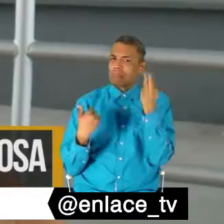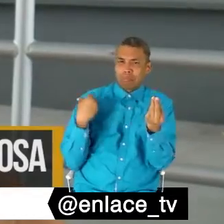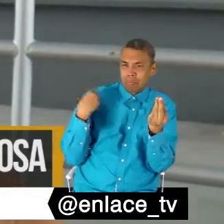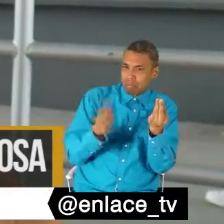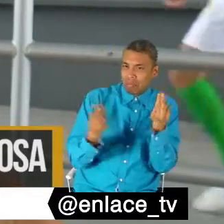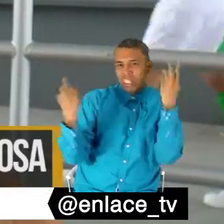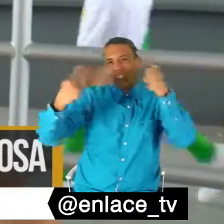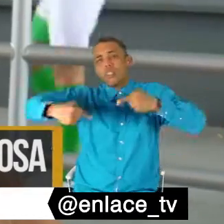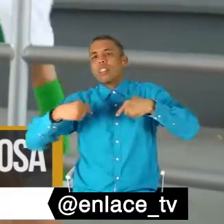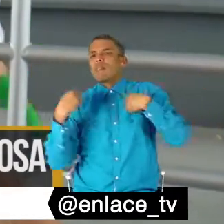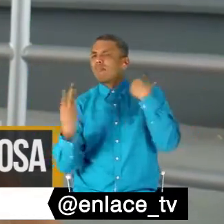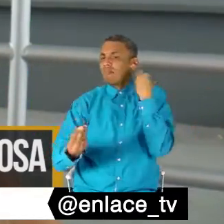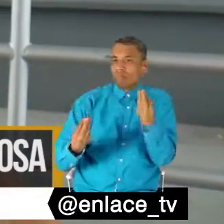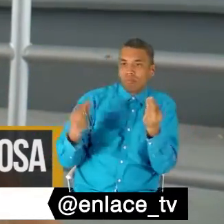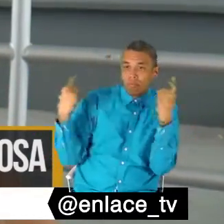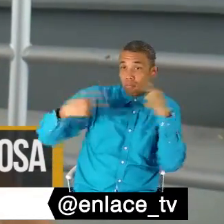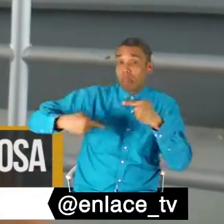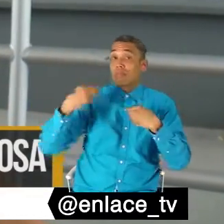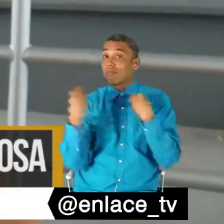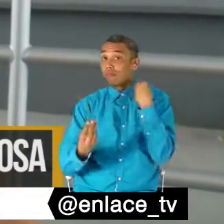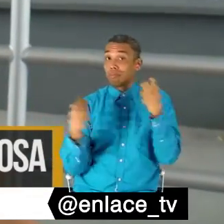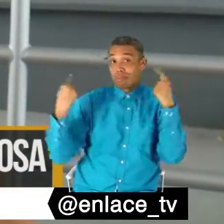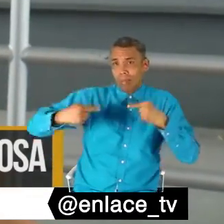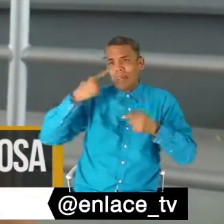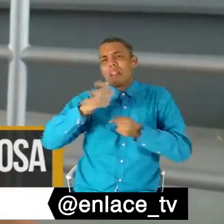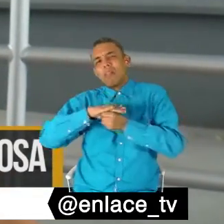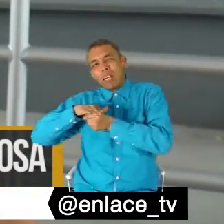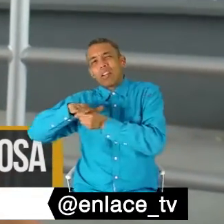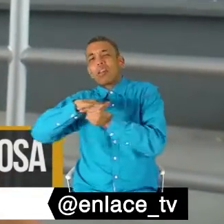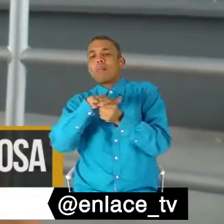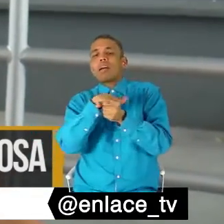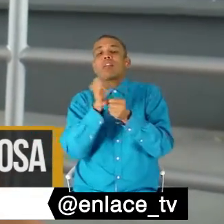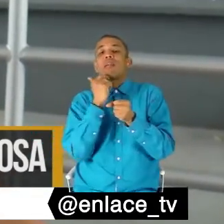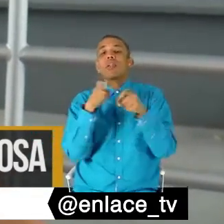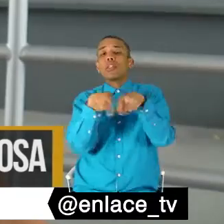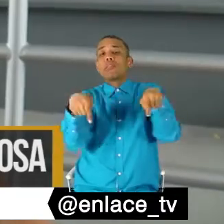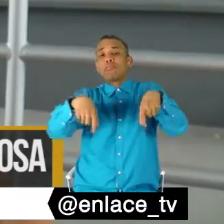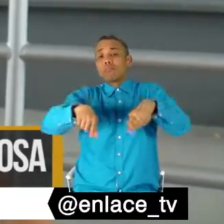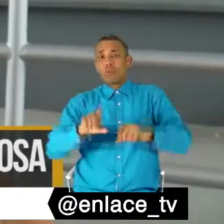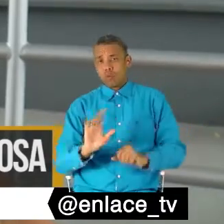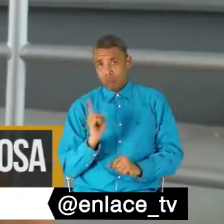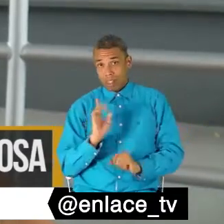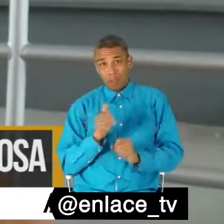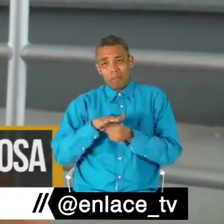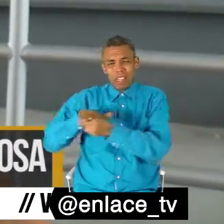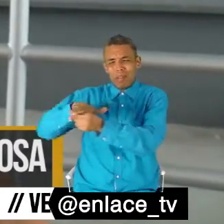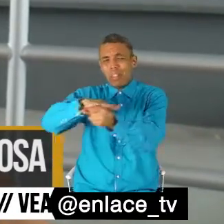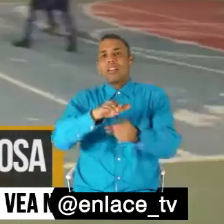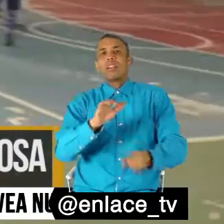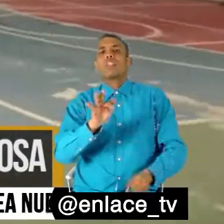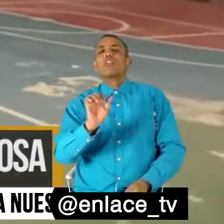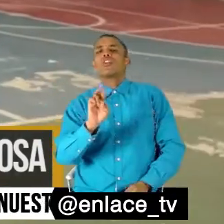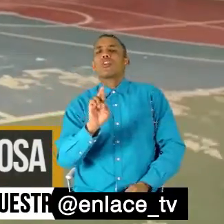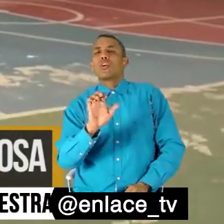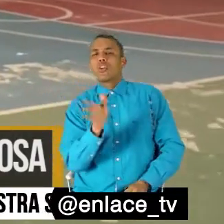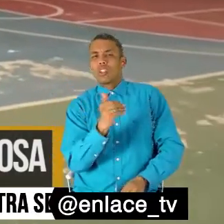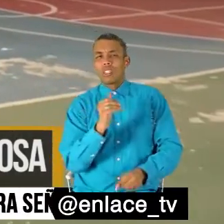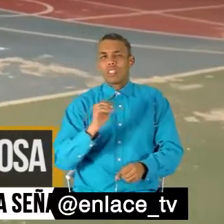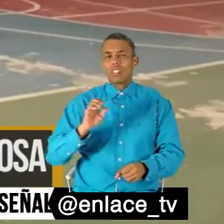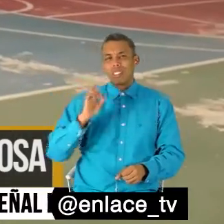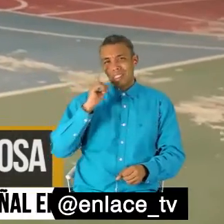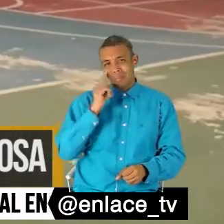hemos descentralizado, ya hemos visitado varios sectores, barrio San Pedro, barrio La Tora, barrio Las Torres, Chicó. 35